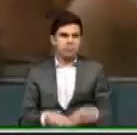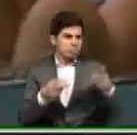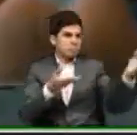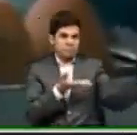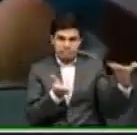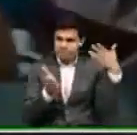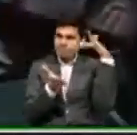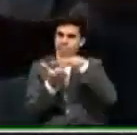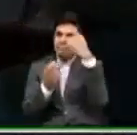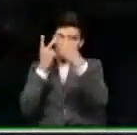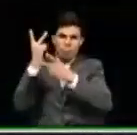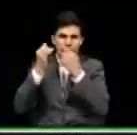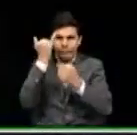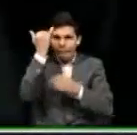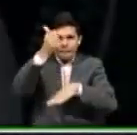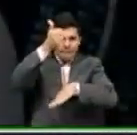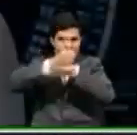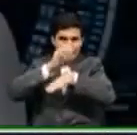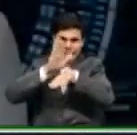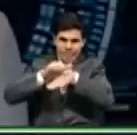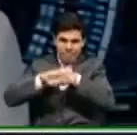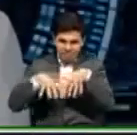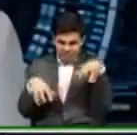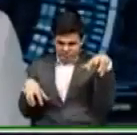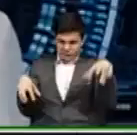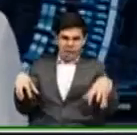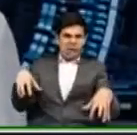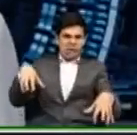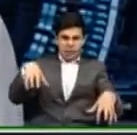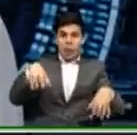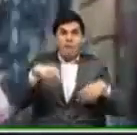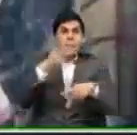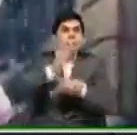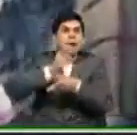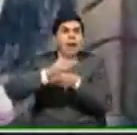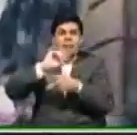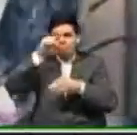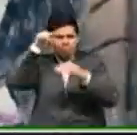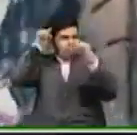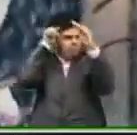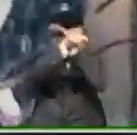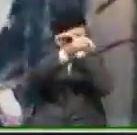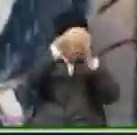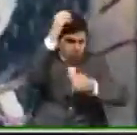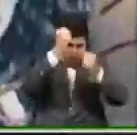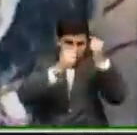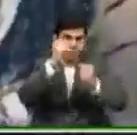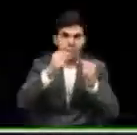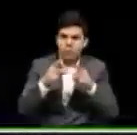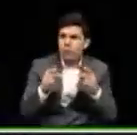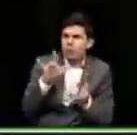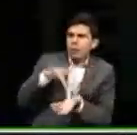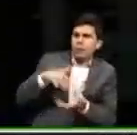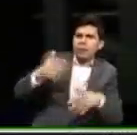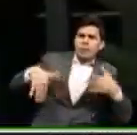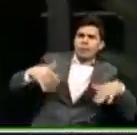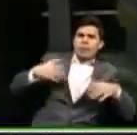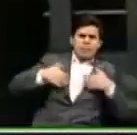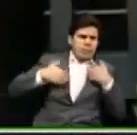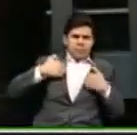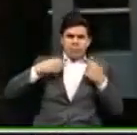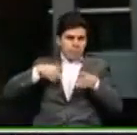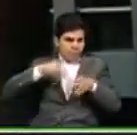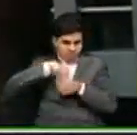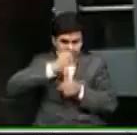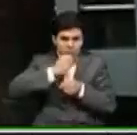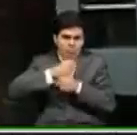la dirección ordena crear un peligroso dinosaurio híbrido que escapará y pondrá en serios problemas a los visitantes del parque y los